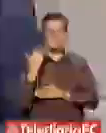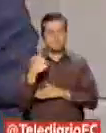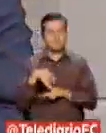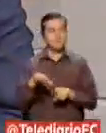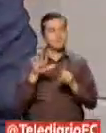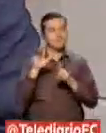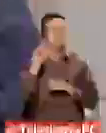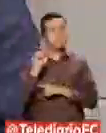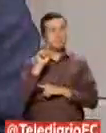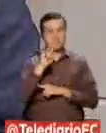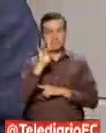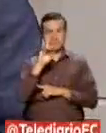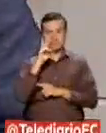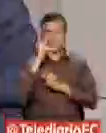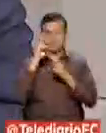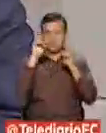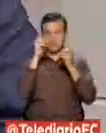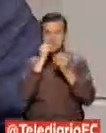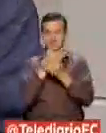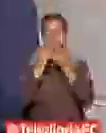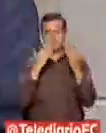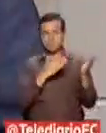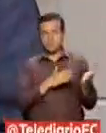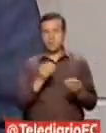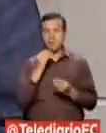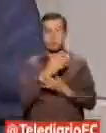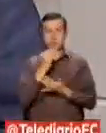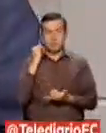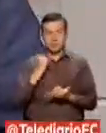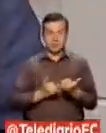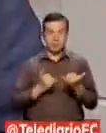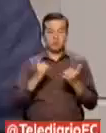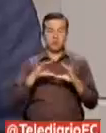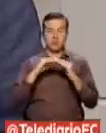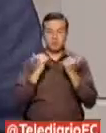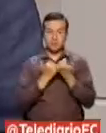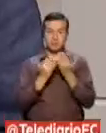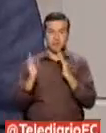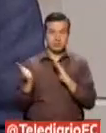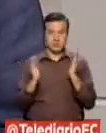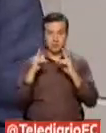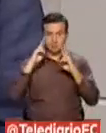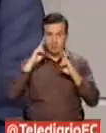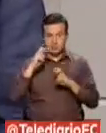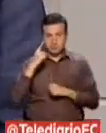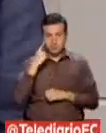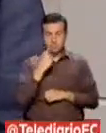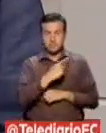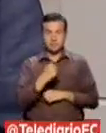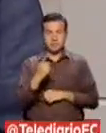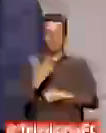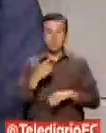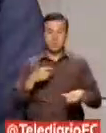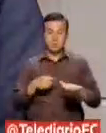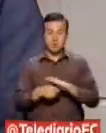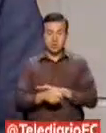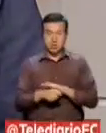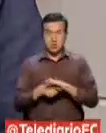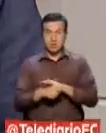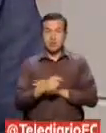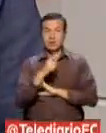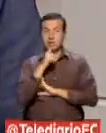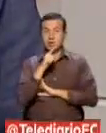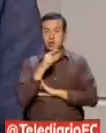7:28 p.m. Vamos con nuestro siguiente tema. Está listo el informe final de la comisión ocasional que investigó el crimen del excomandante de la